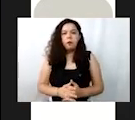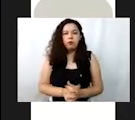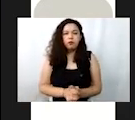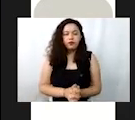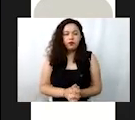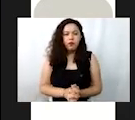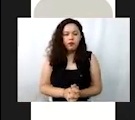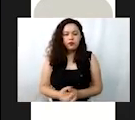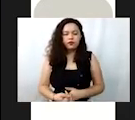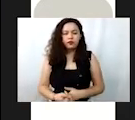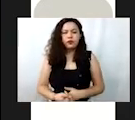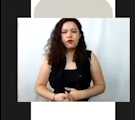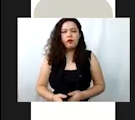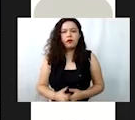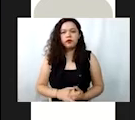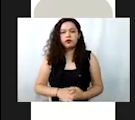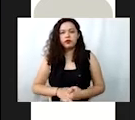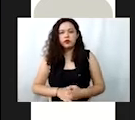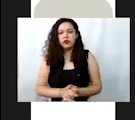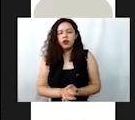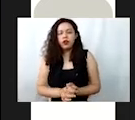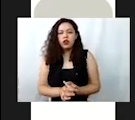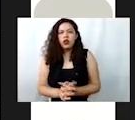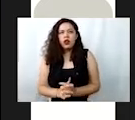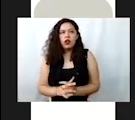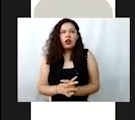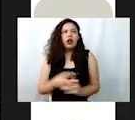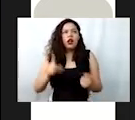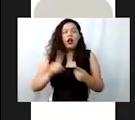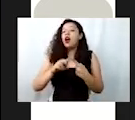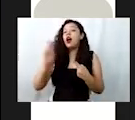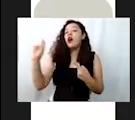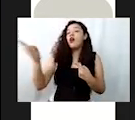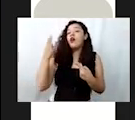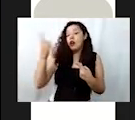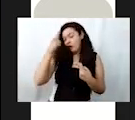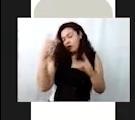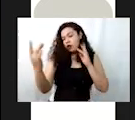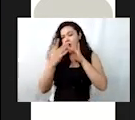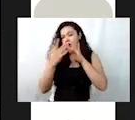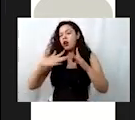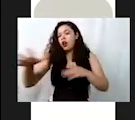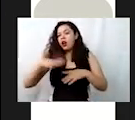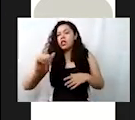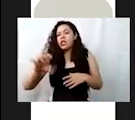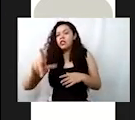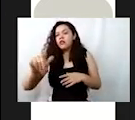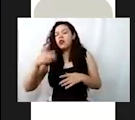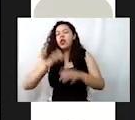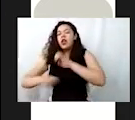primero de una universidad en contacto con organizaciones de la sociedad civil y empresas, y el otro